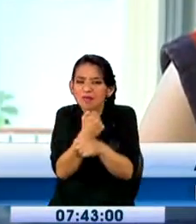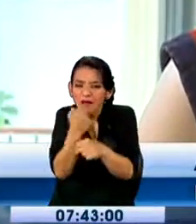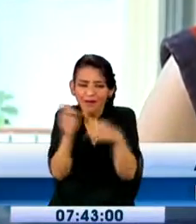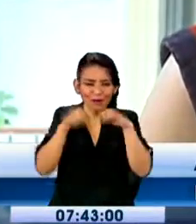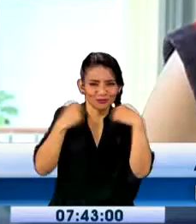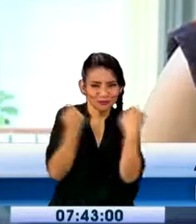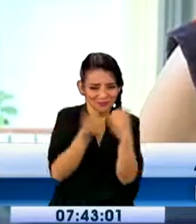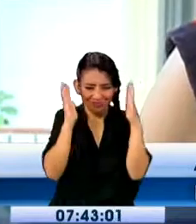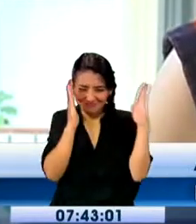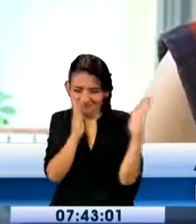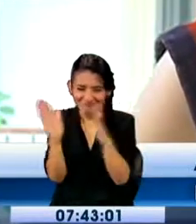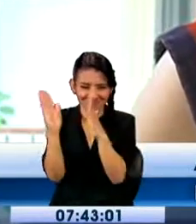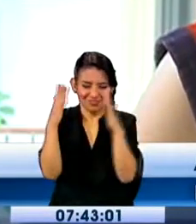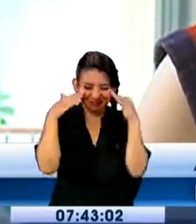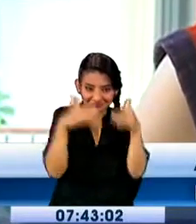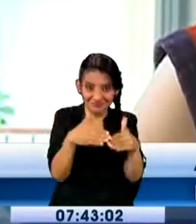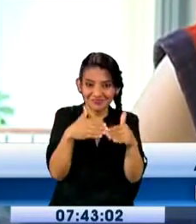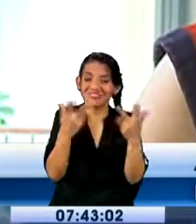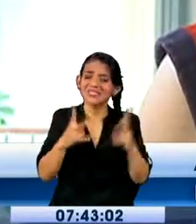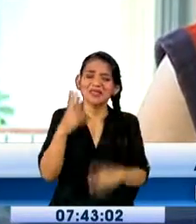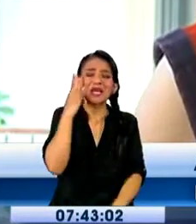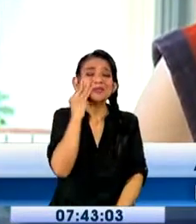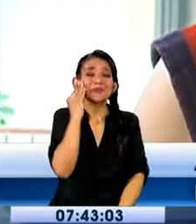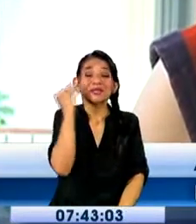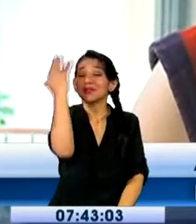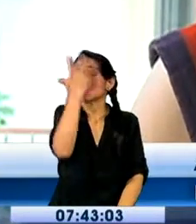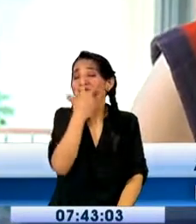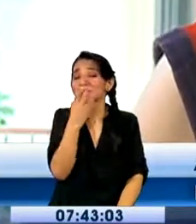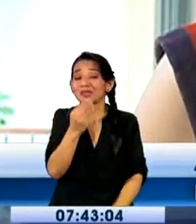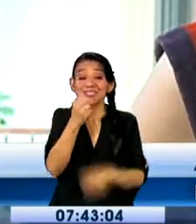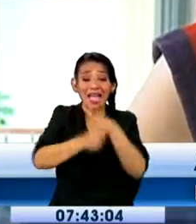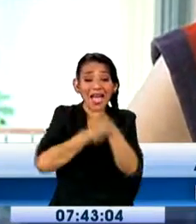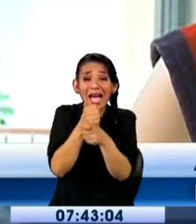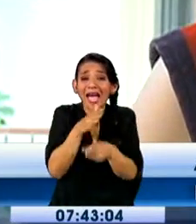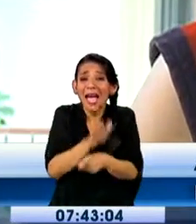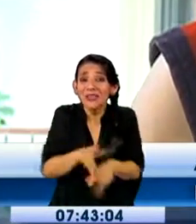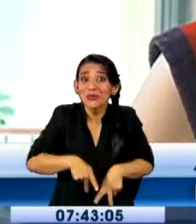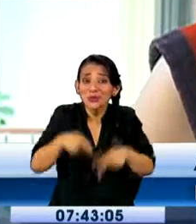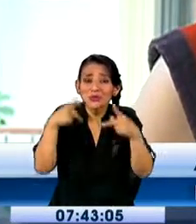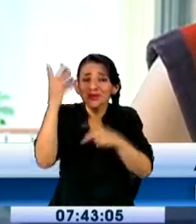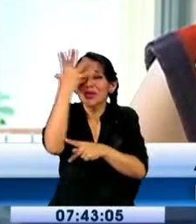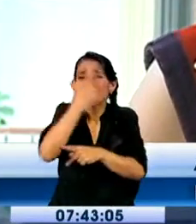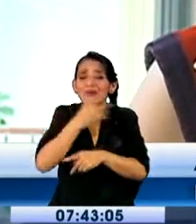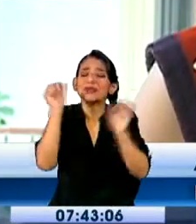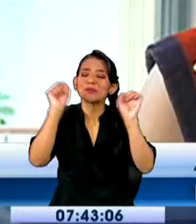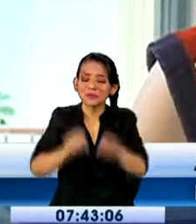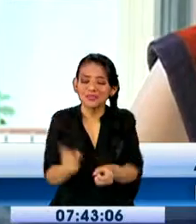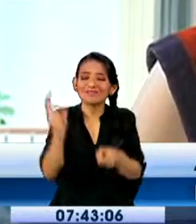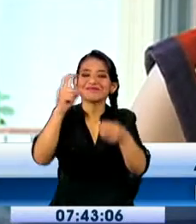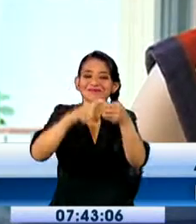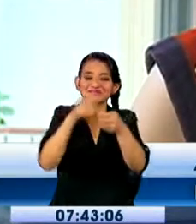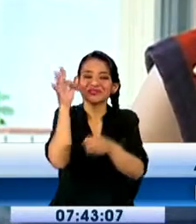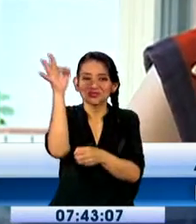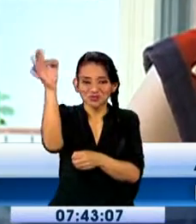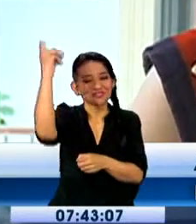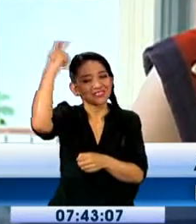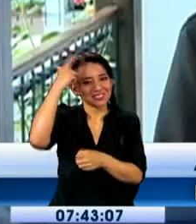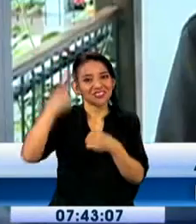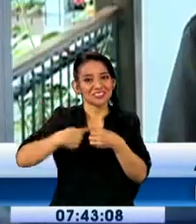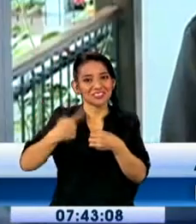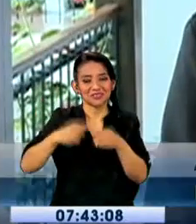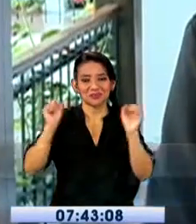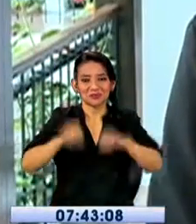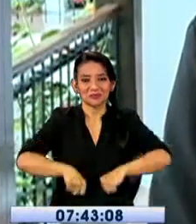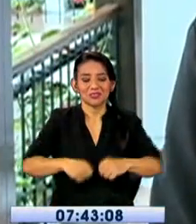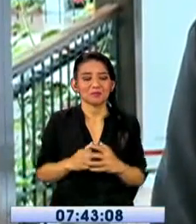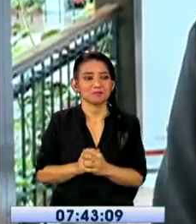demás y si quieres vivir la experiencia más hermosa y el año más hermoso de tu vida, postúlate para ser la siguiente Reina de Quito. Y